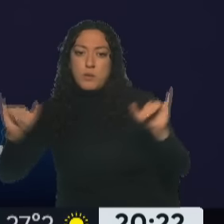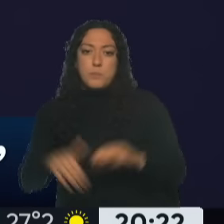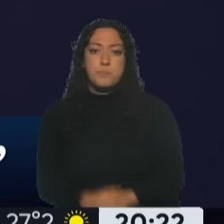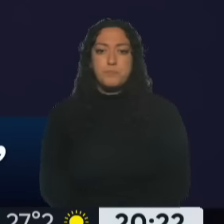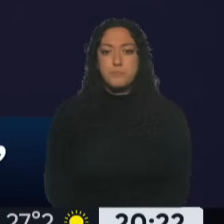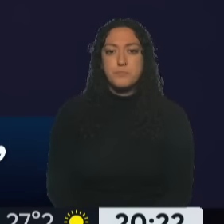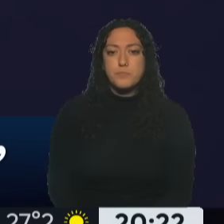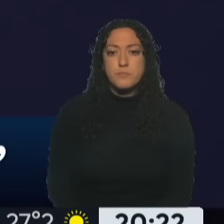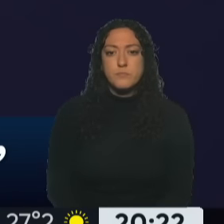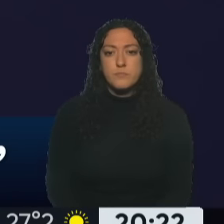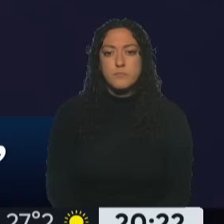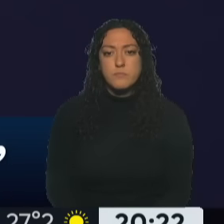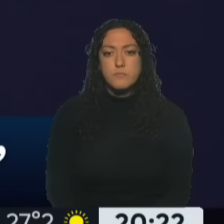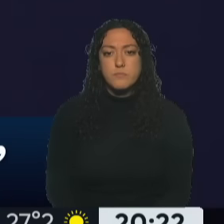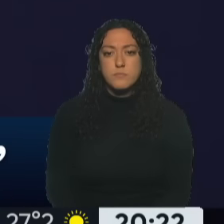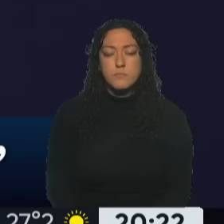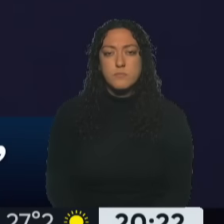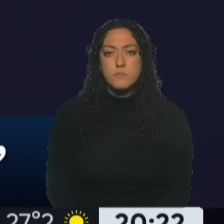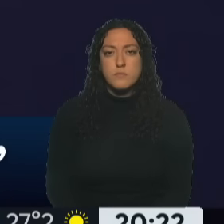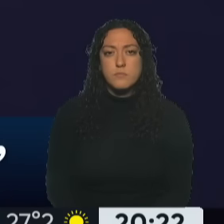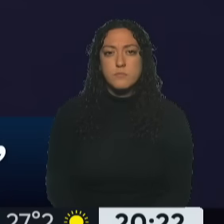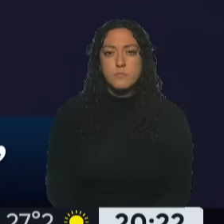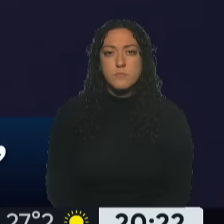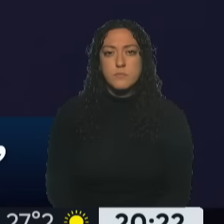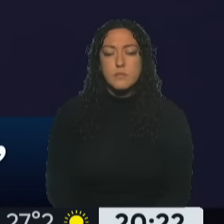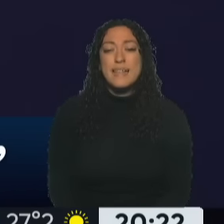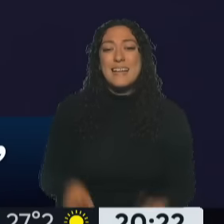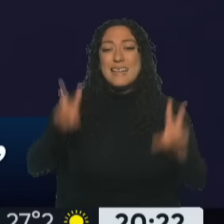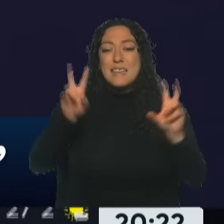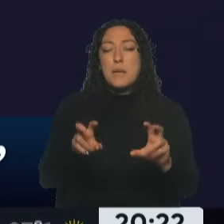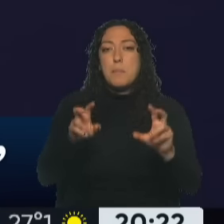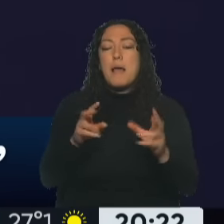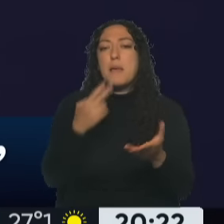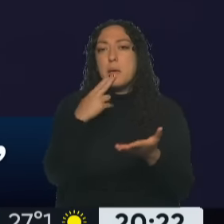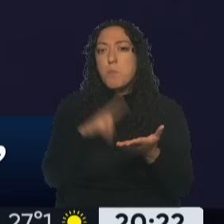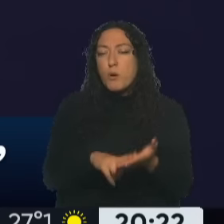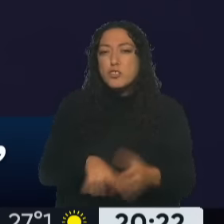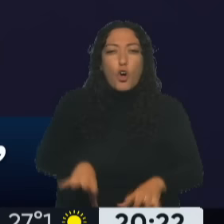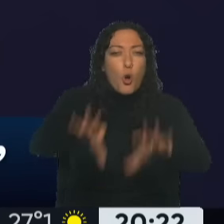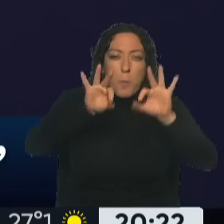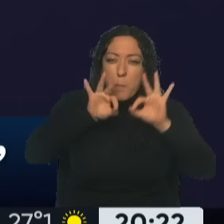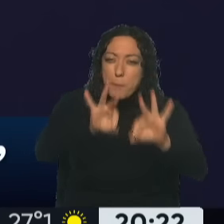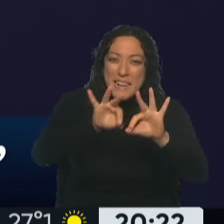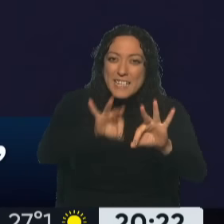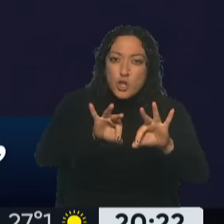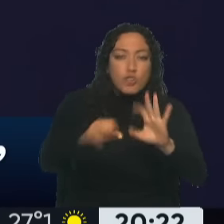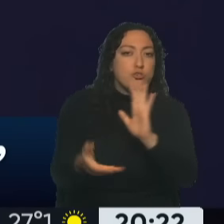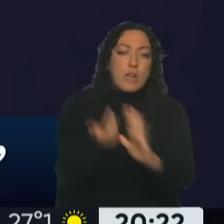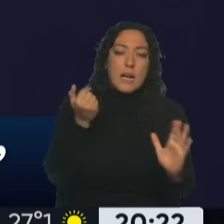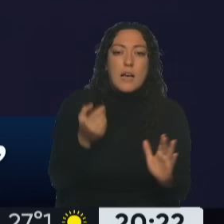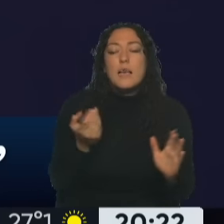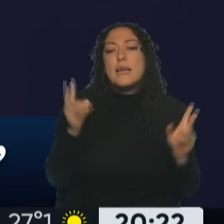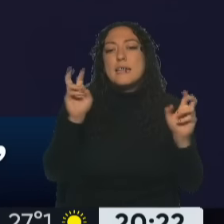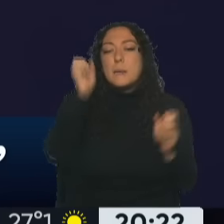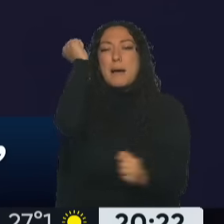eh es todo lo que compone el paquete fiscal digamos mencioné todo lo que tiene impacto